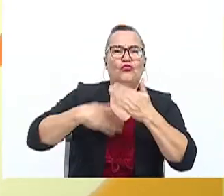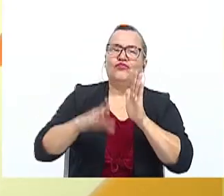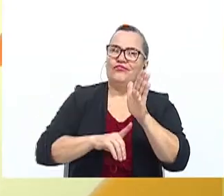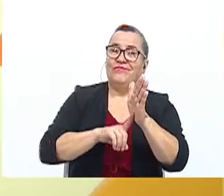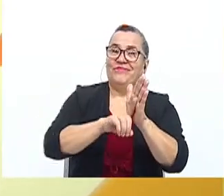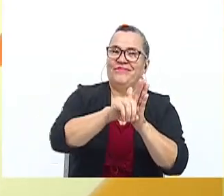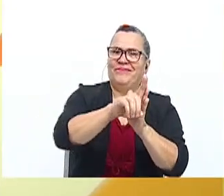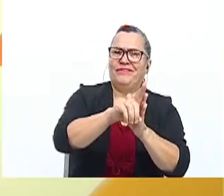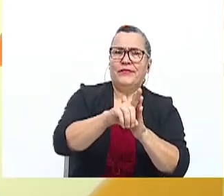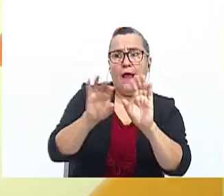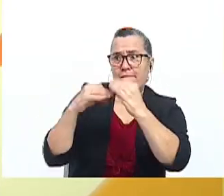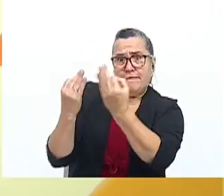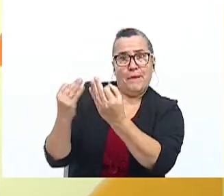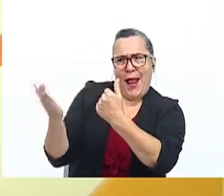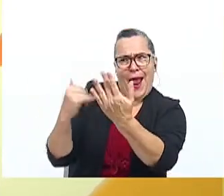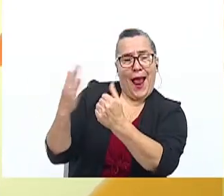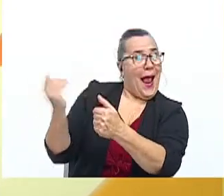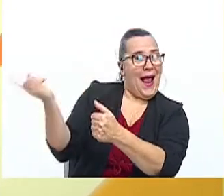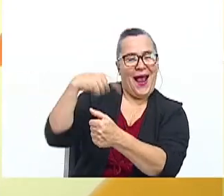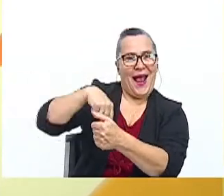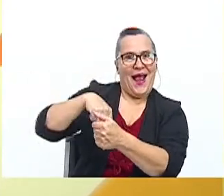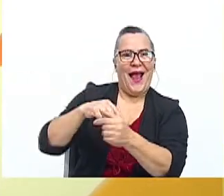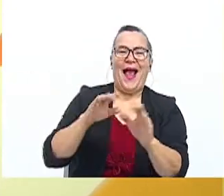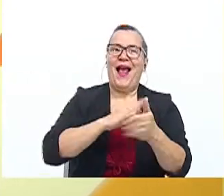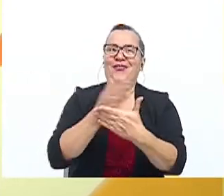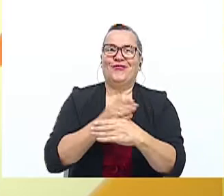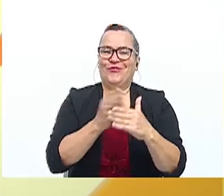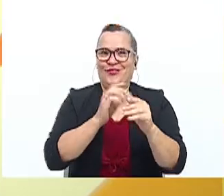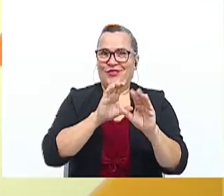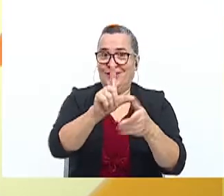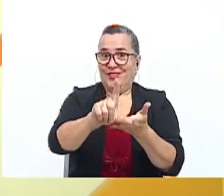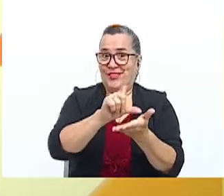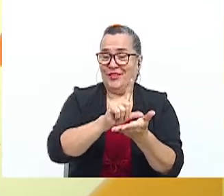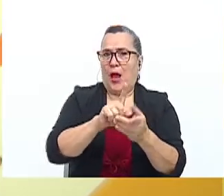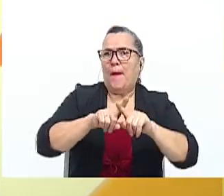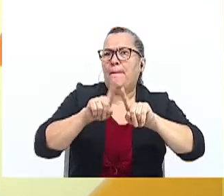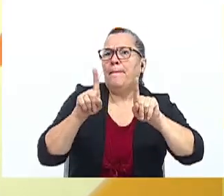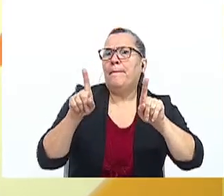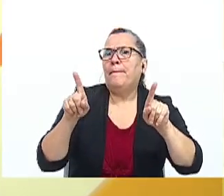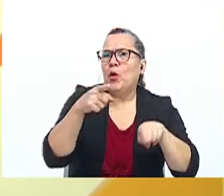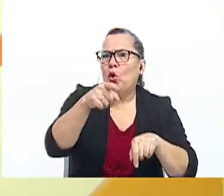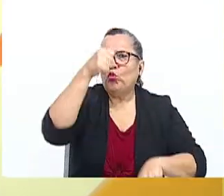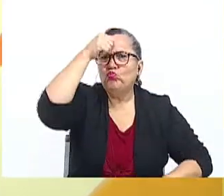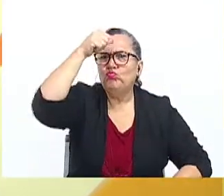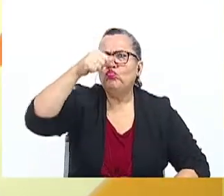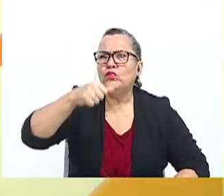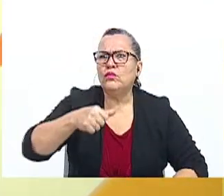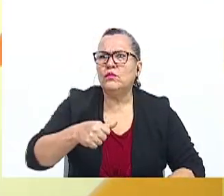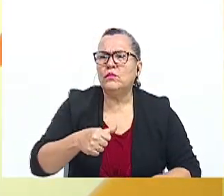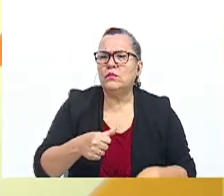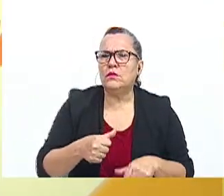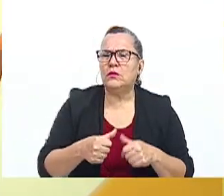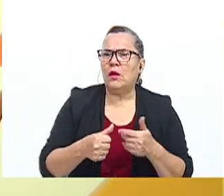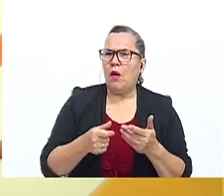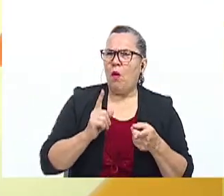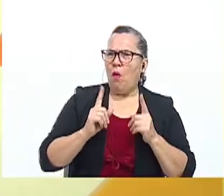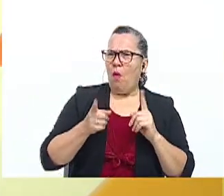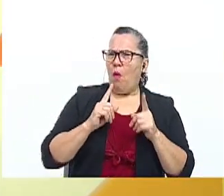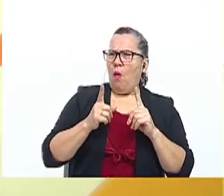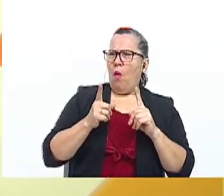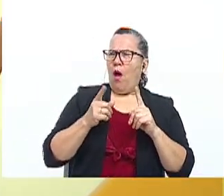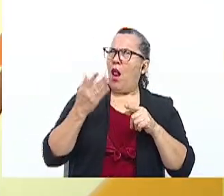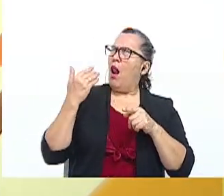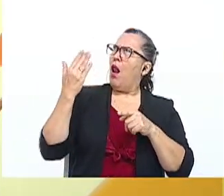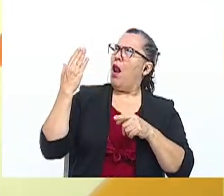Pueden llamar a sus familiares para que también compartan esta clase. Pero, ¿ustedes recuerdan cuál fue la clase